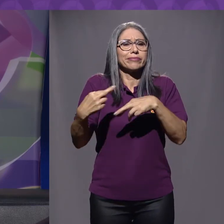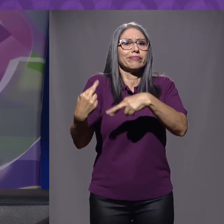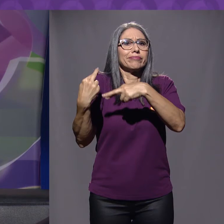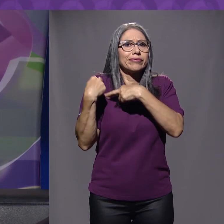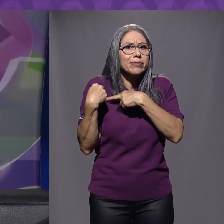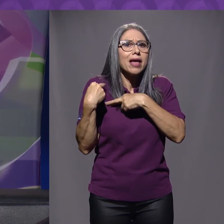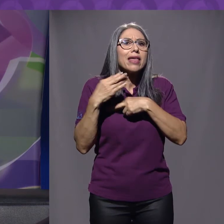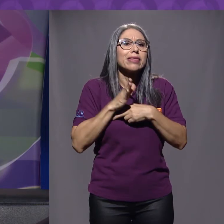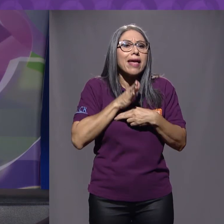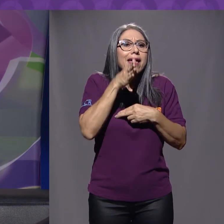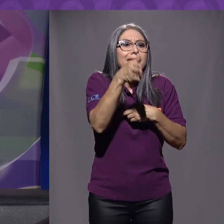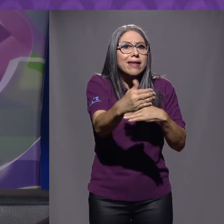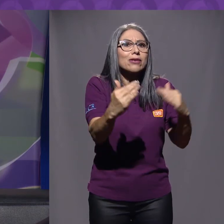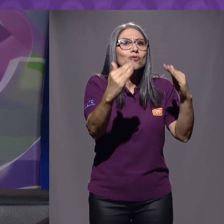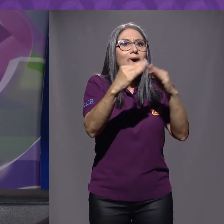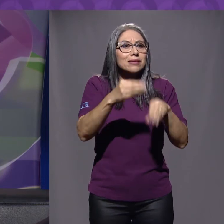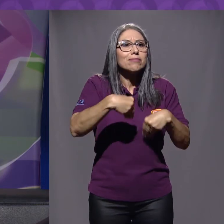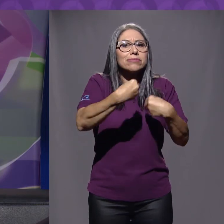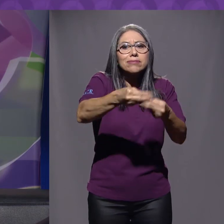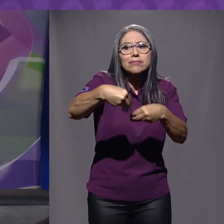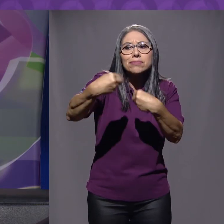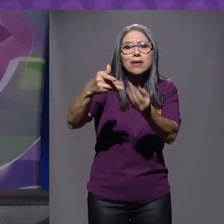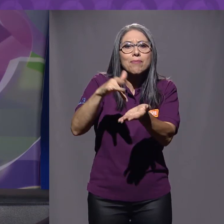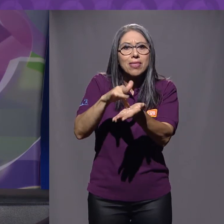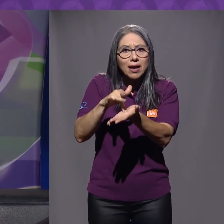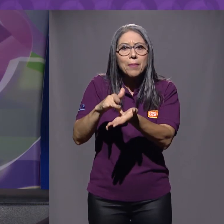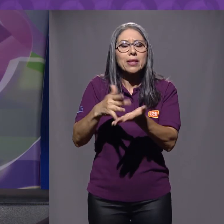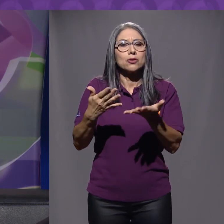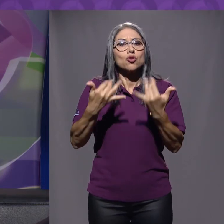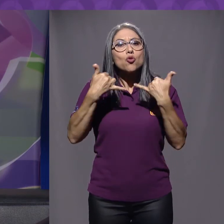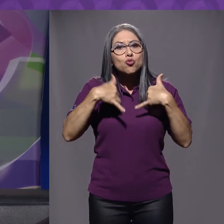la pandemia, y se sigue todavía haciendo el esfuerzo.